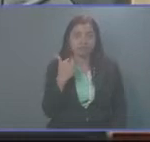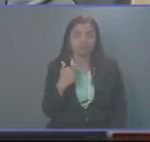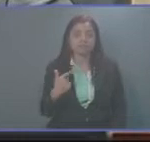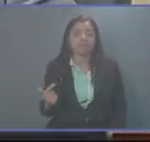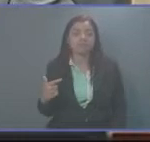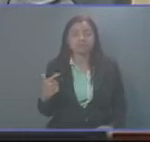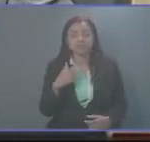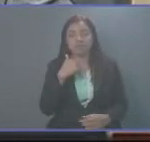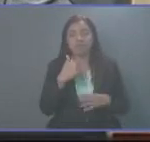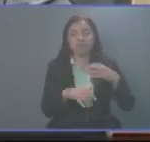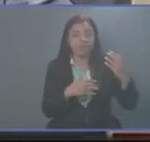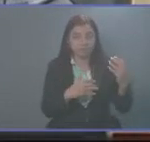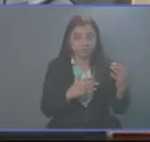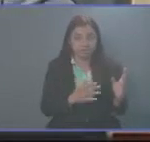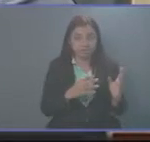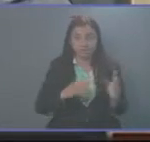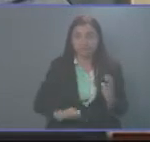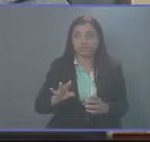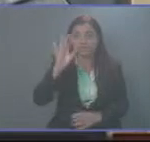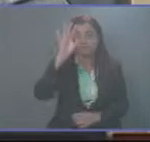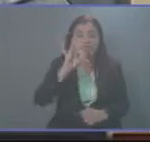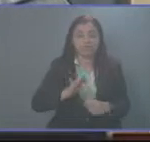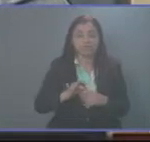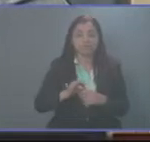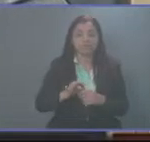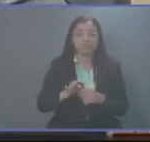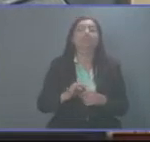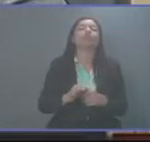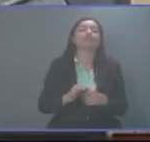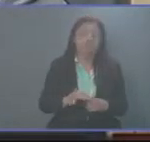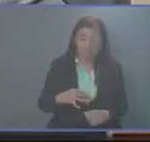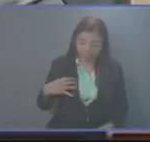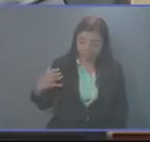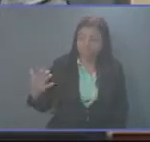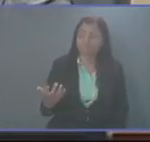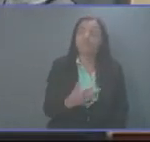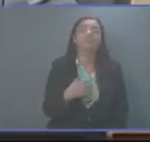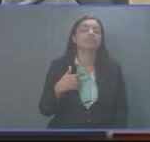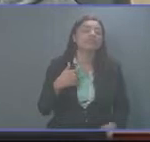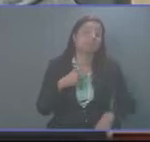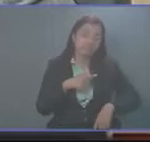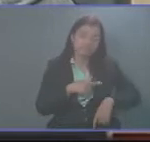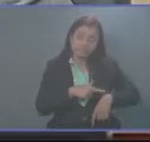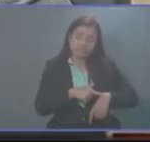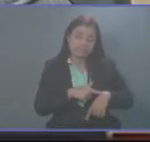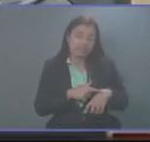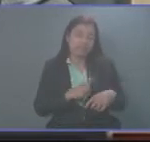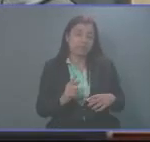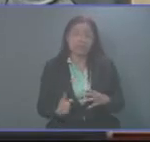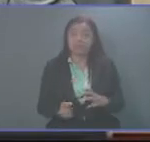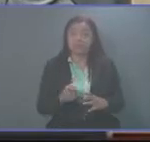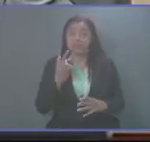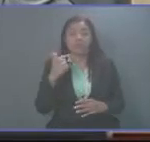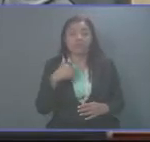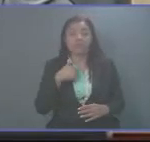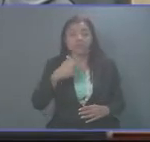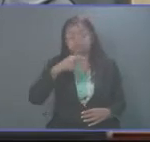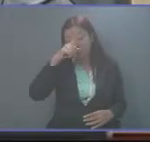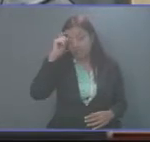de votar por él. Y es que por primera vez, después de tanto tiempo que yo tengo de estar aquí en la Asamblea